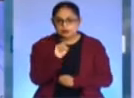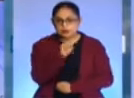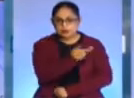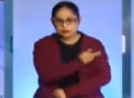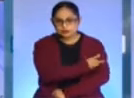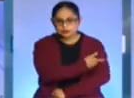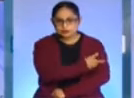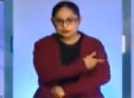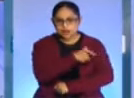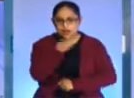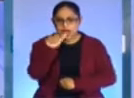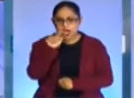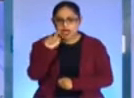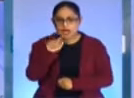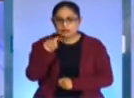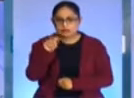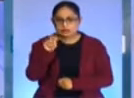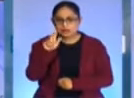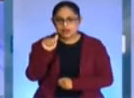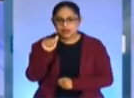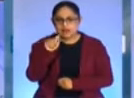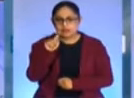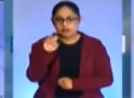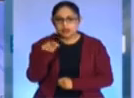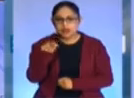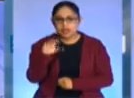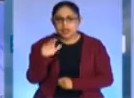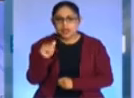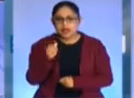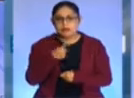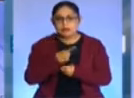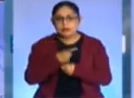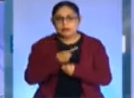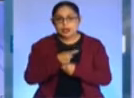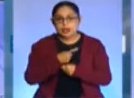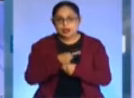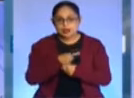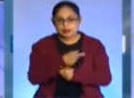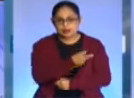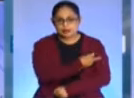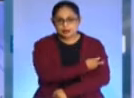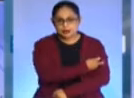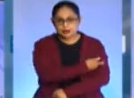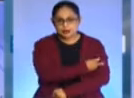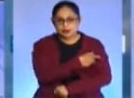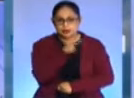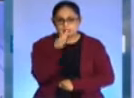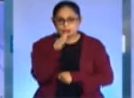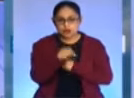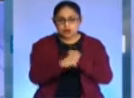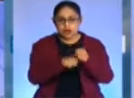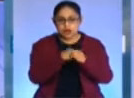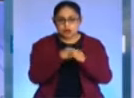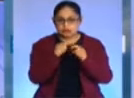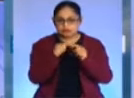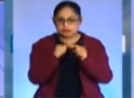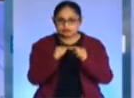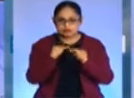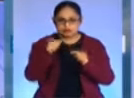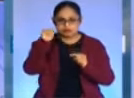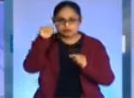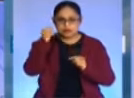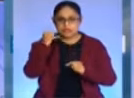biológico AstraZeneca para la primer dosis, mayores de 18 años en adelante, y